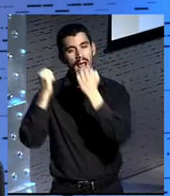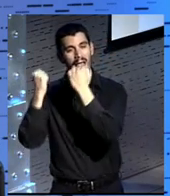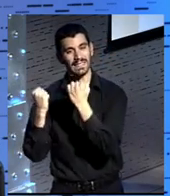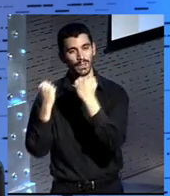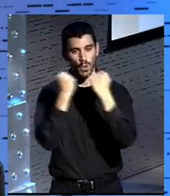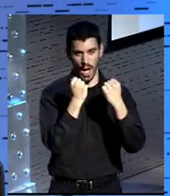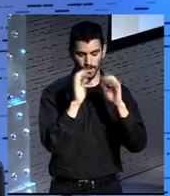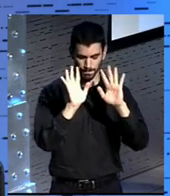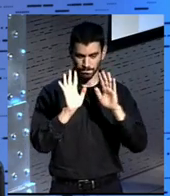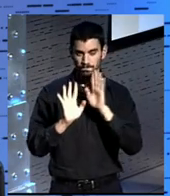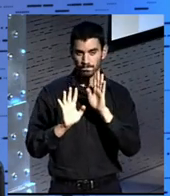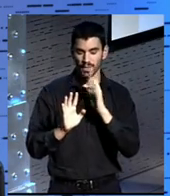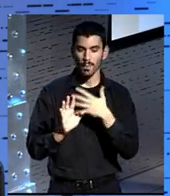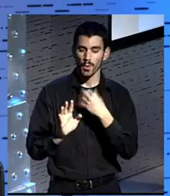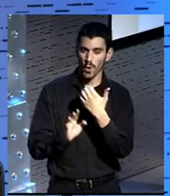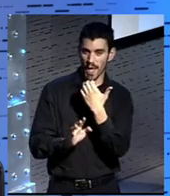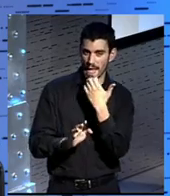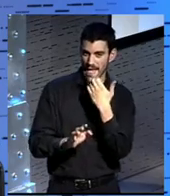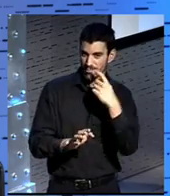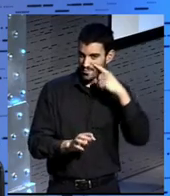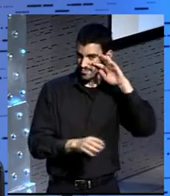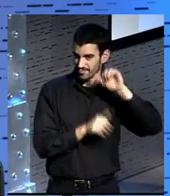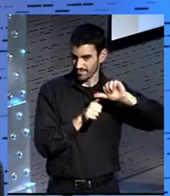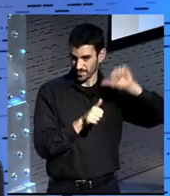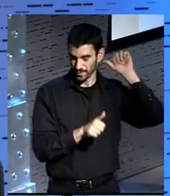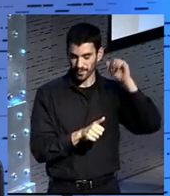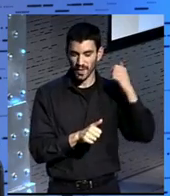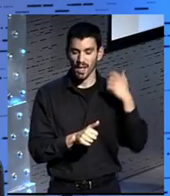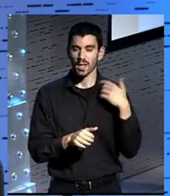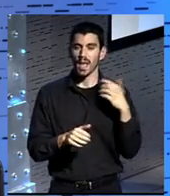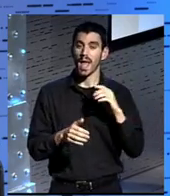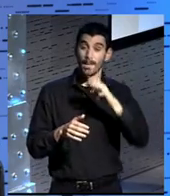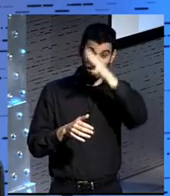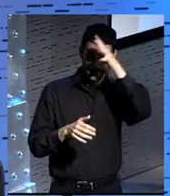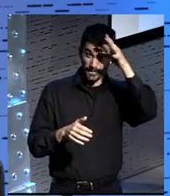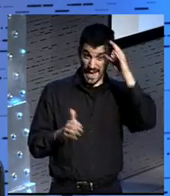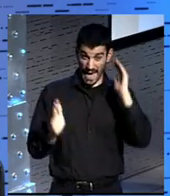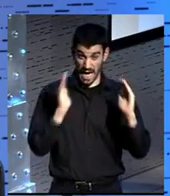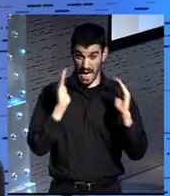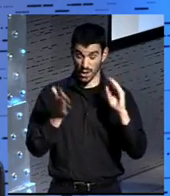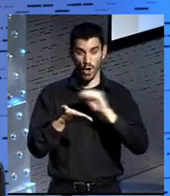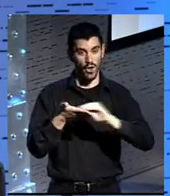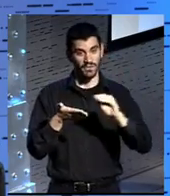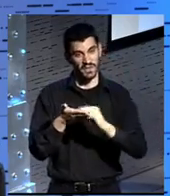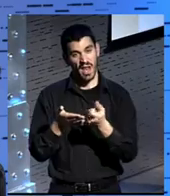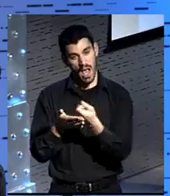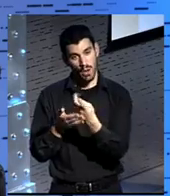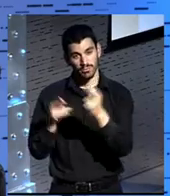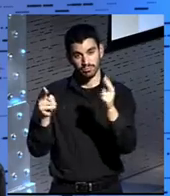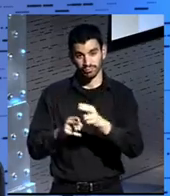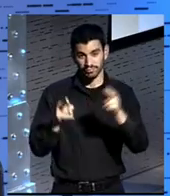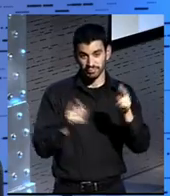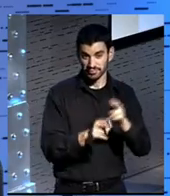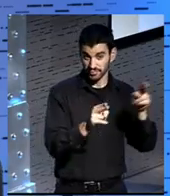algunas. Hace unos años empezamos a cerrar algunas oficinas en verano porque efectivamente tenían muy poco tránsito y las teníamos cercanas a